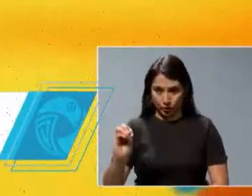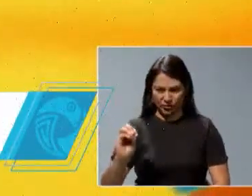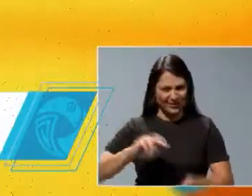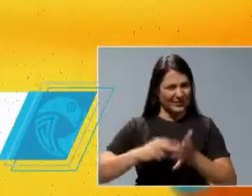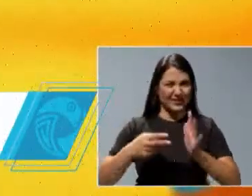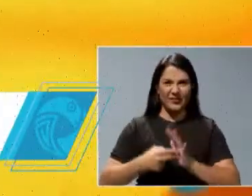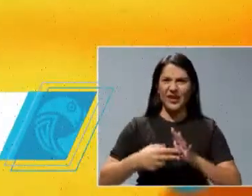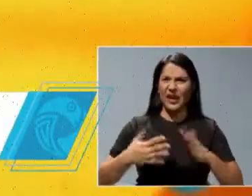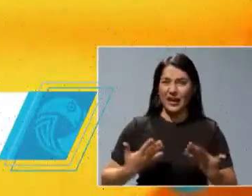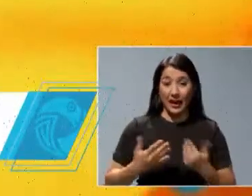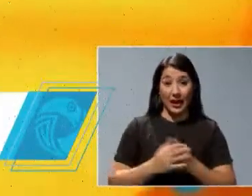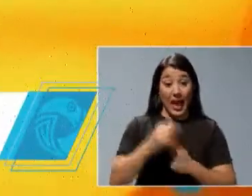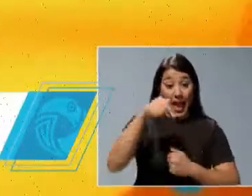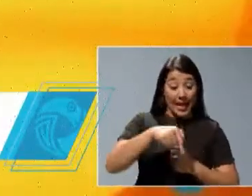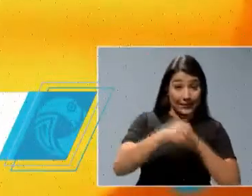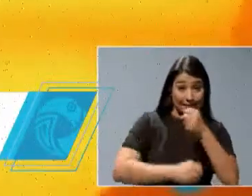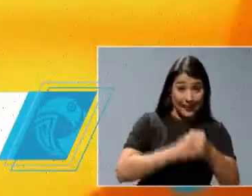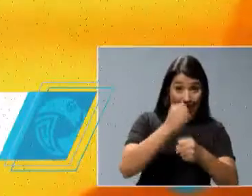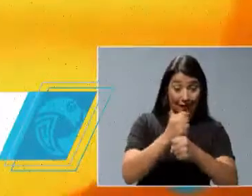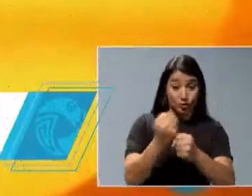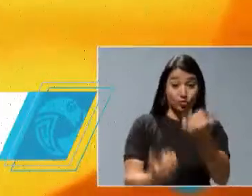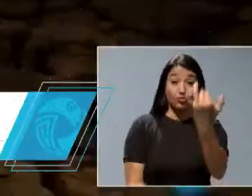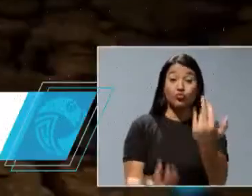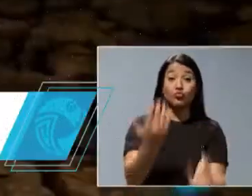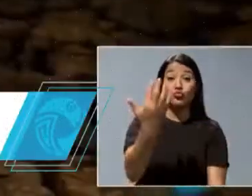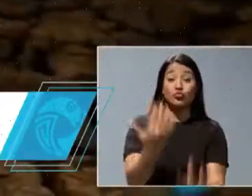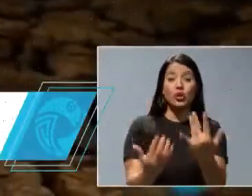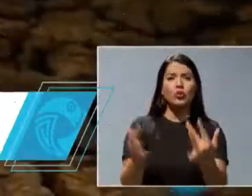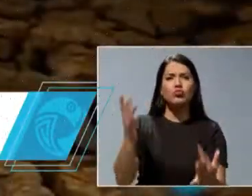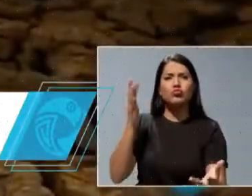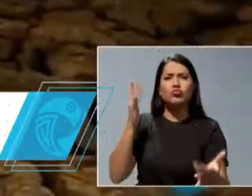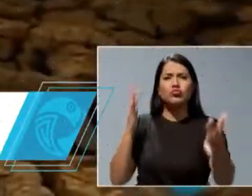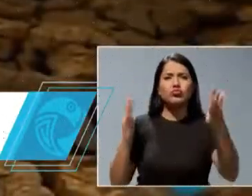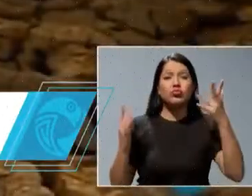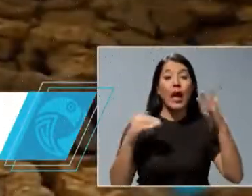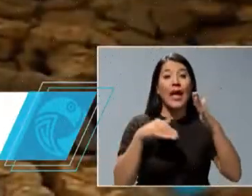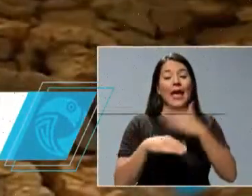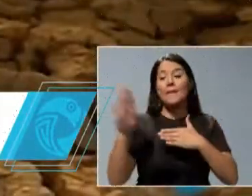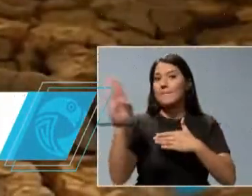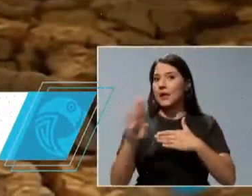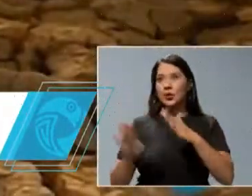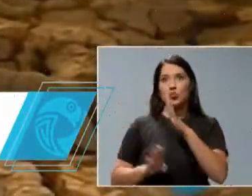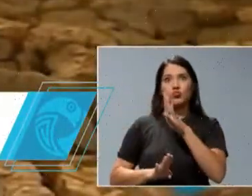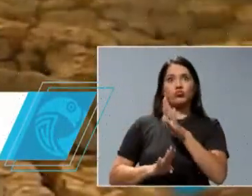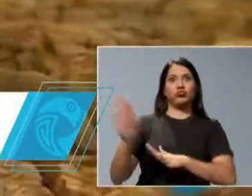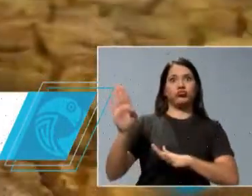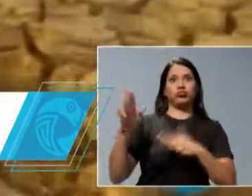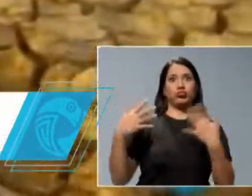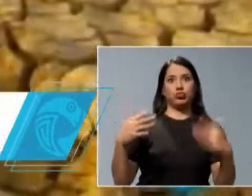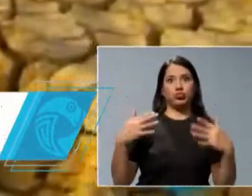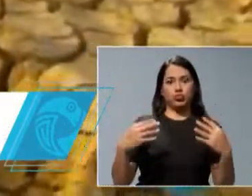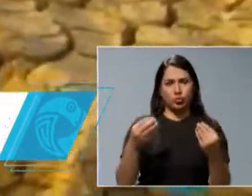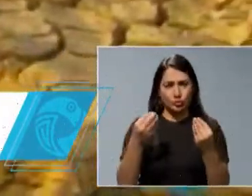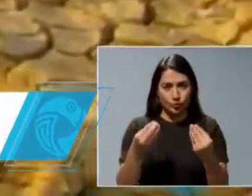decir, durante este año los incendios forestales en Brasil se dispararon de manera brutal.